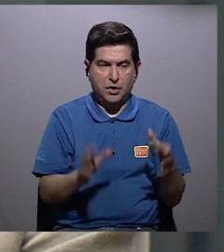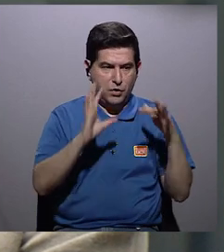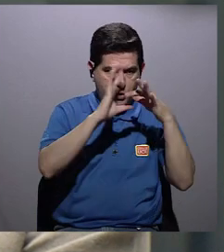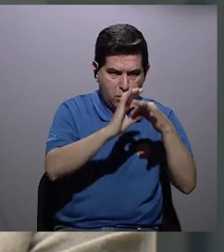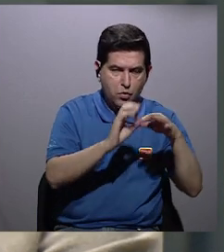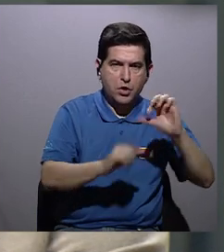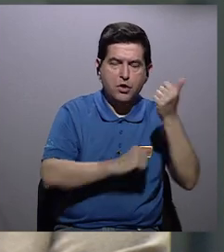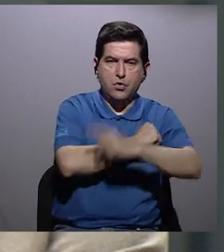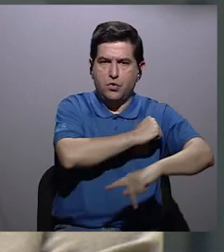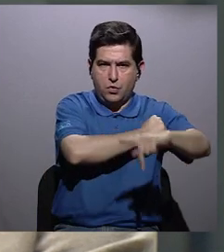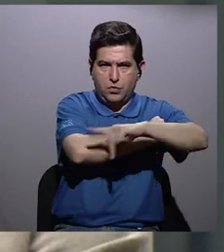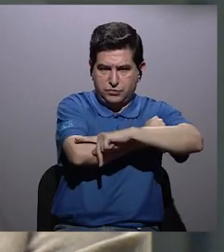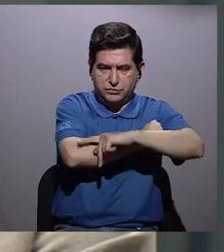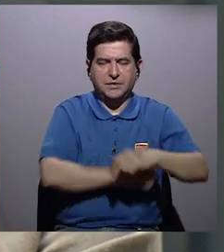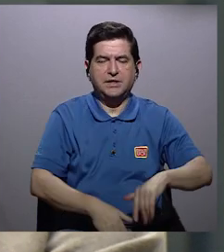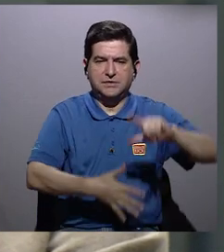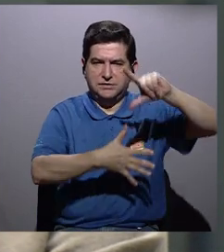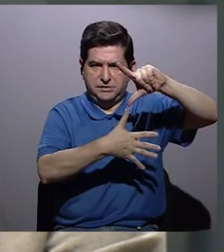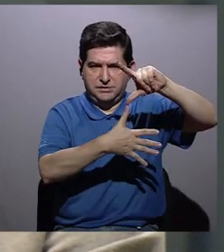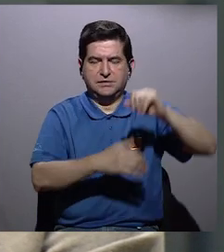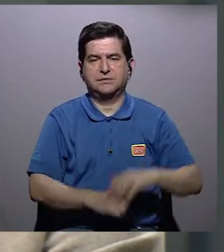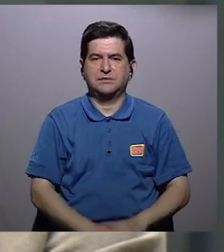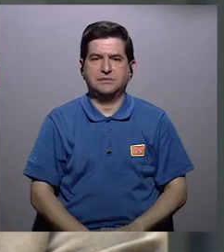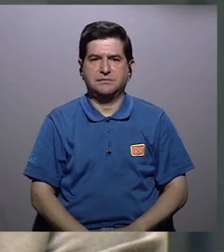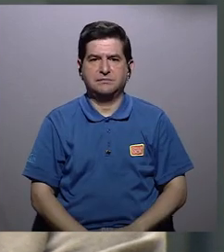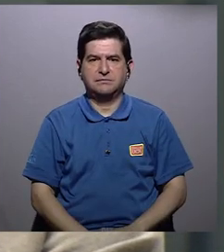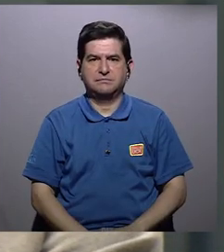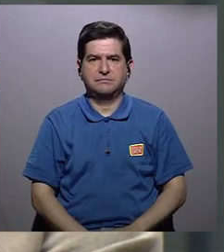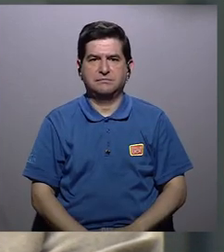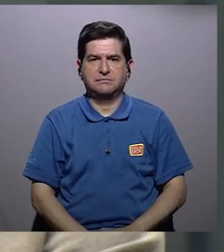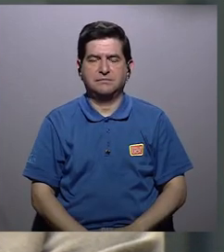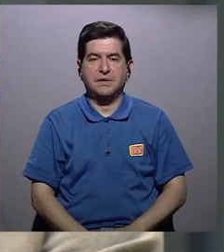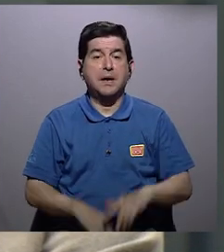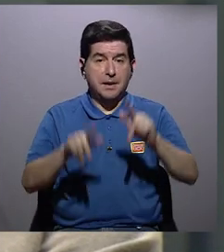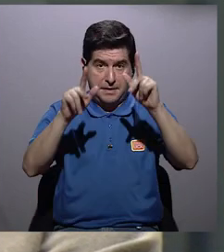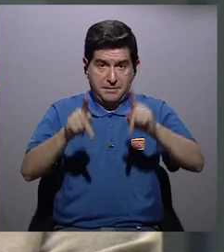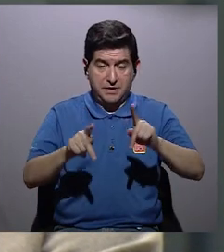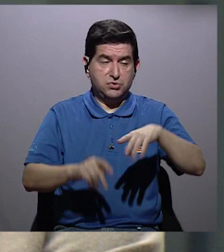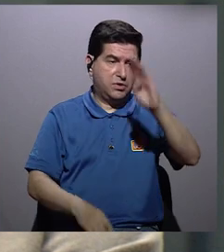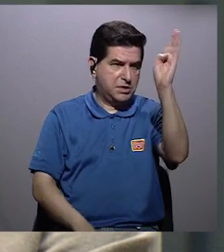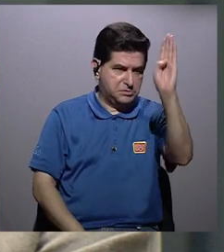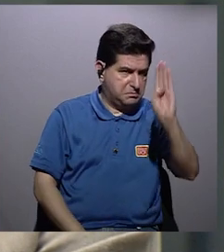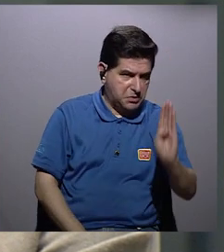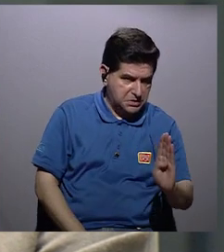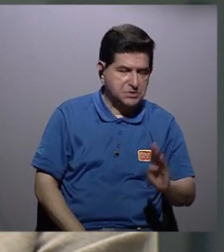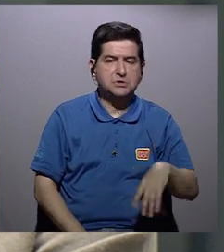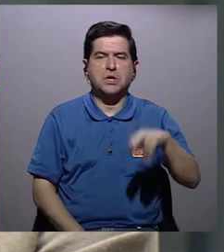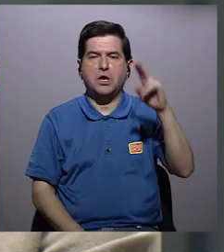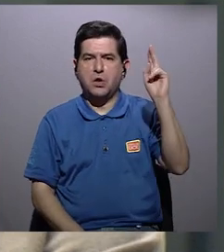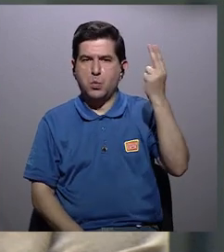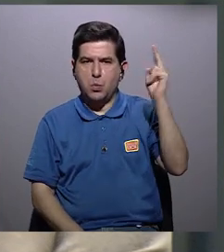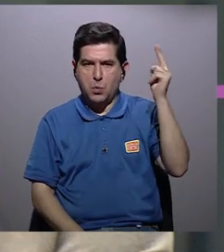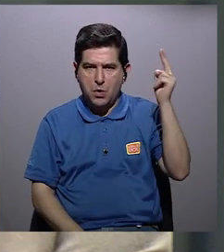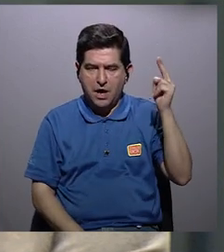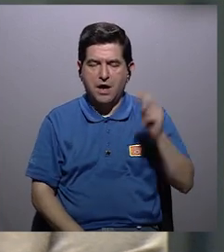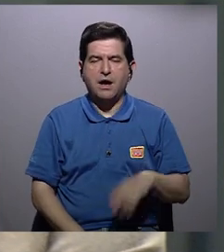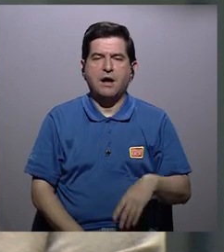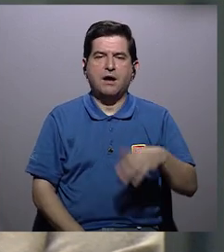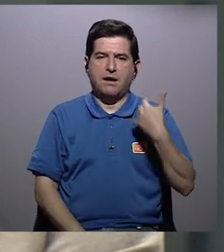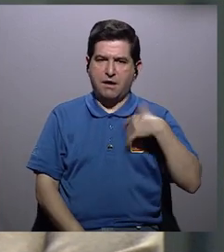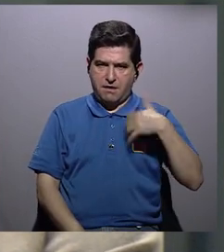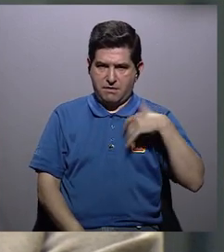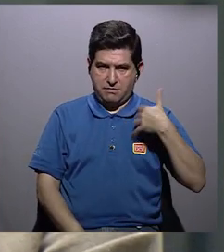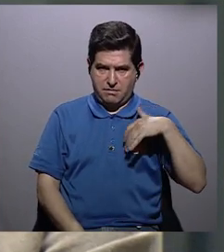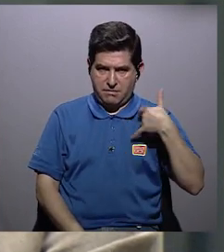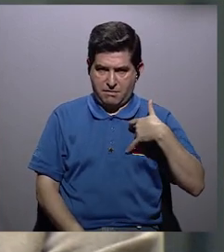conjunto con otros países latinoamericanos, con personas de Brasil, Uruguay,